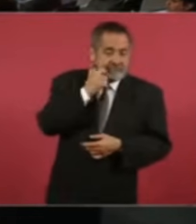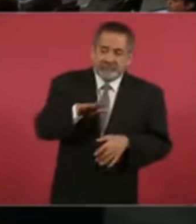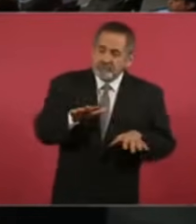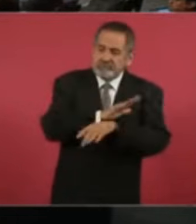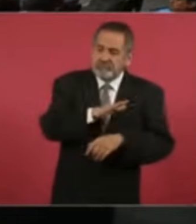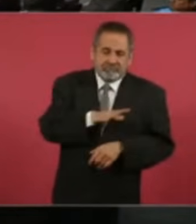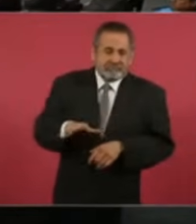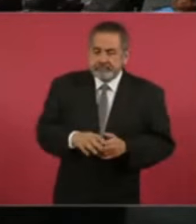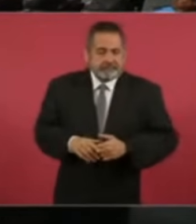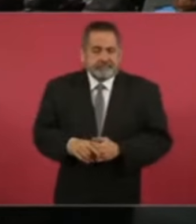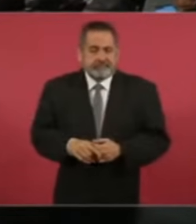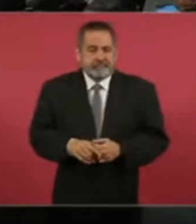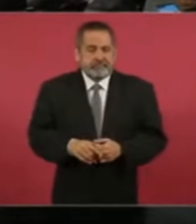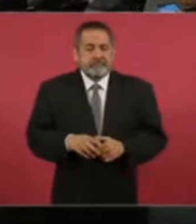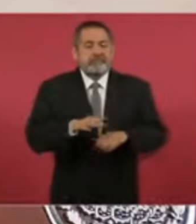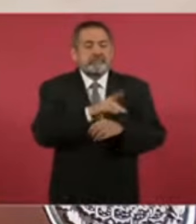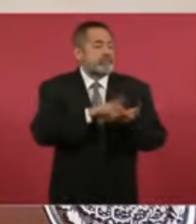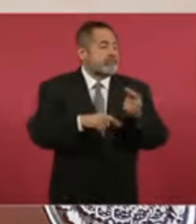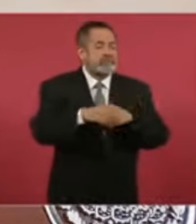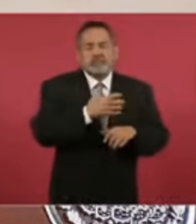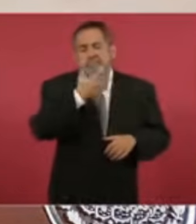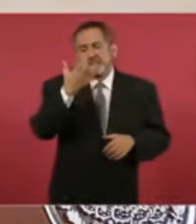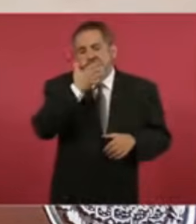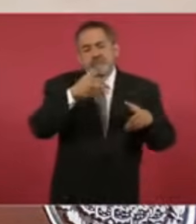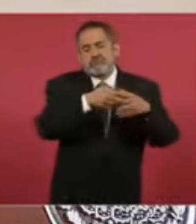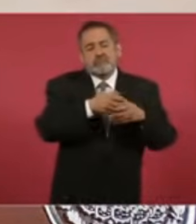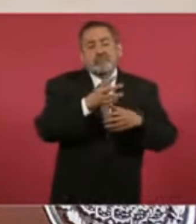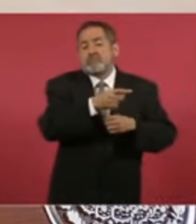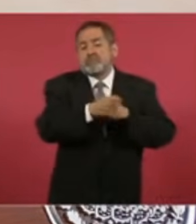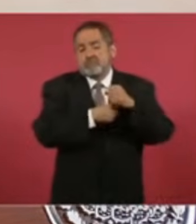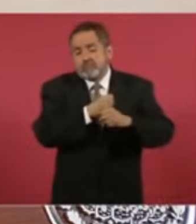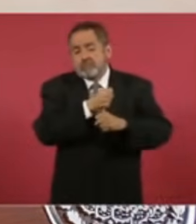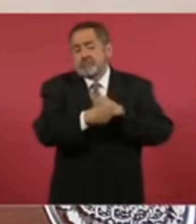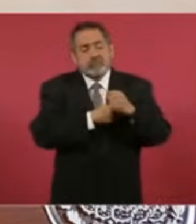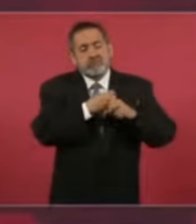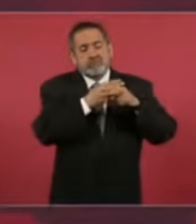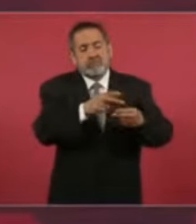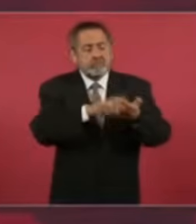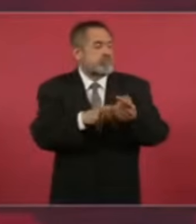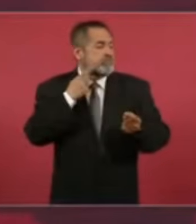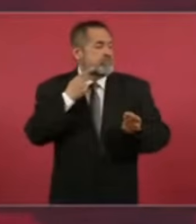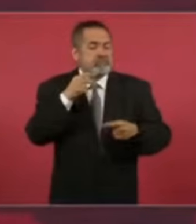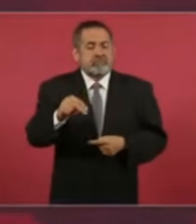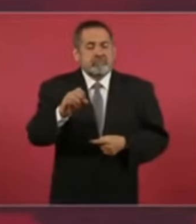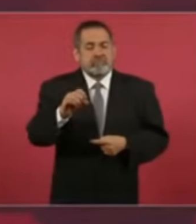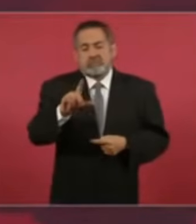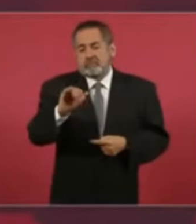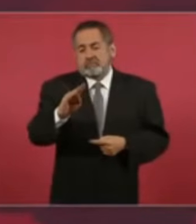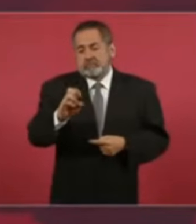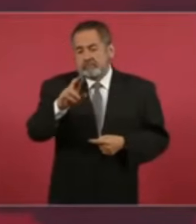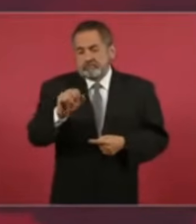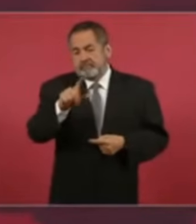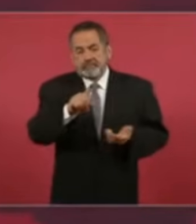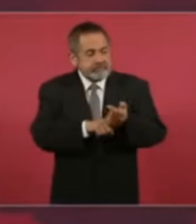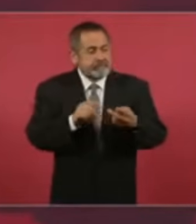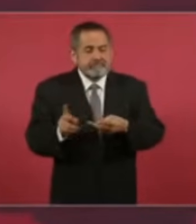porque se quedan las costumbres. Es que fue mucho tiempo de política neoliberal, de política de